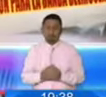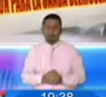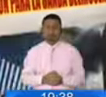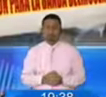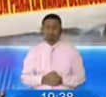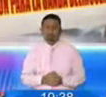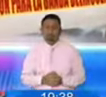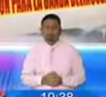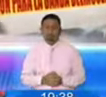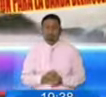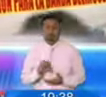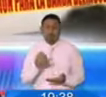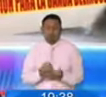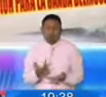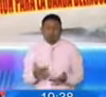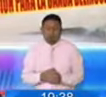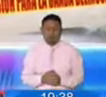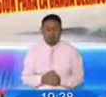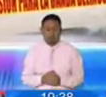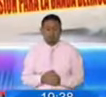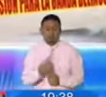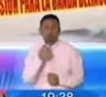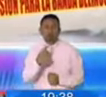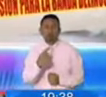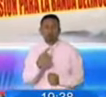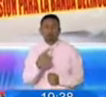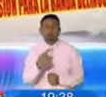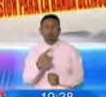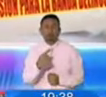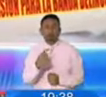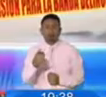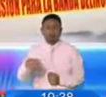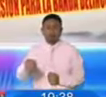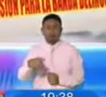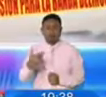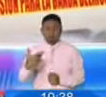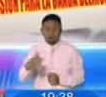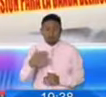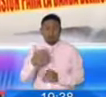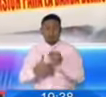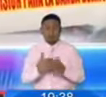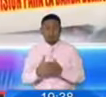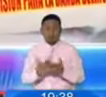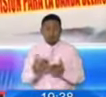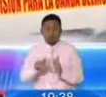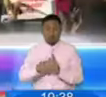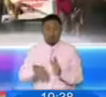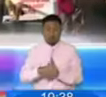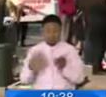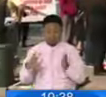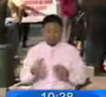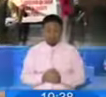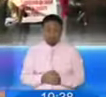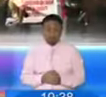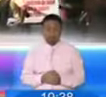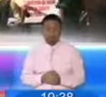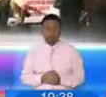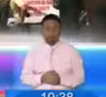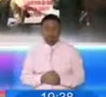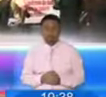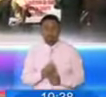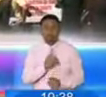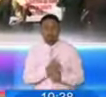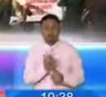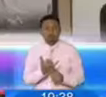tanta justificación, anunciando que ellos ya han comparecido al proceso a través de sus abogados defensores. Razón por la cual se realizó